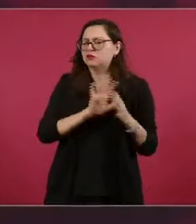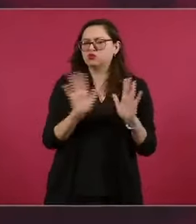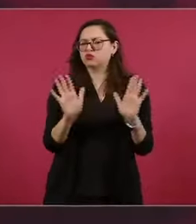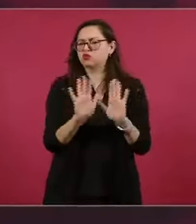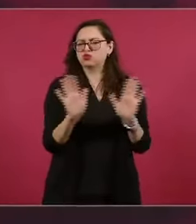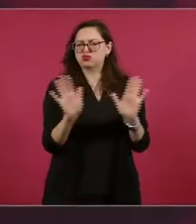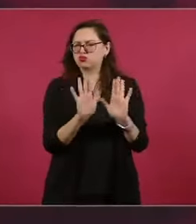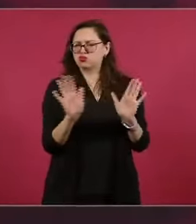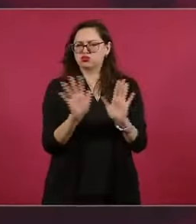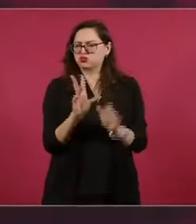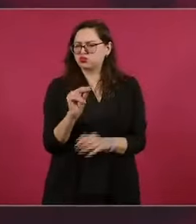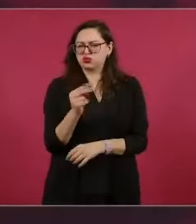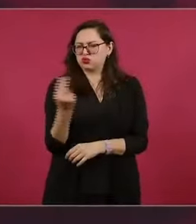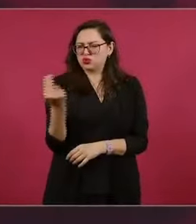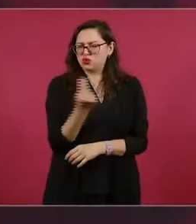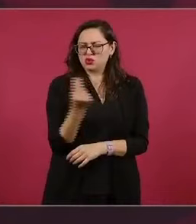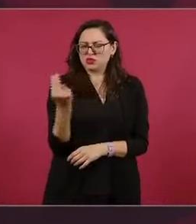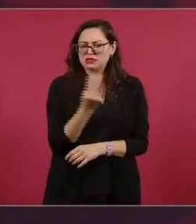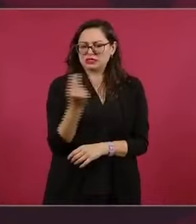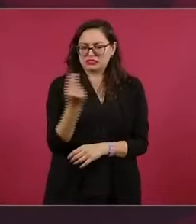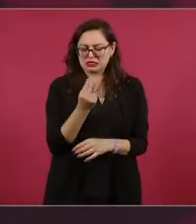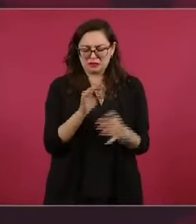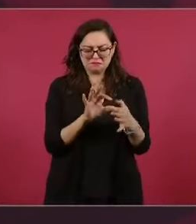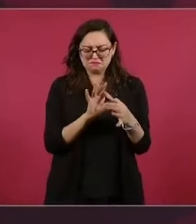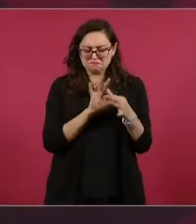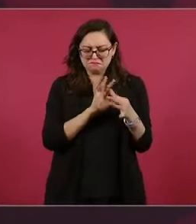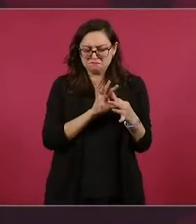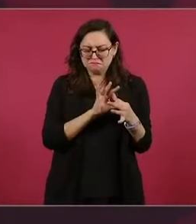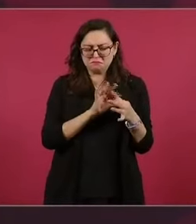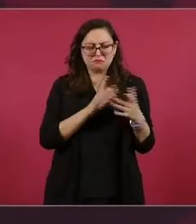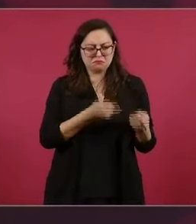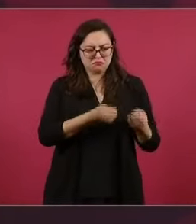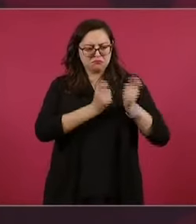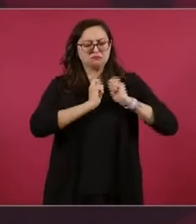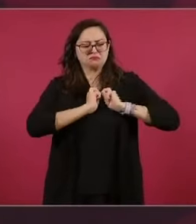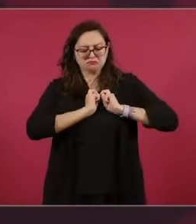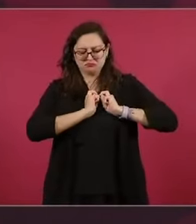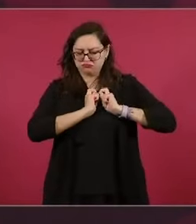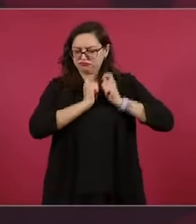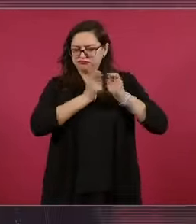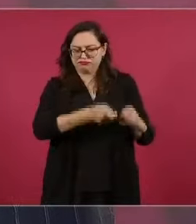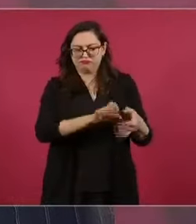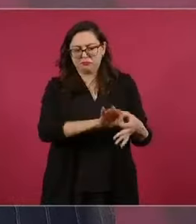Y hay que cortar de tajo con eso.